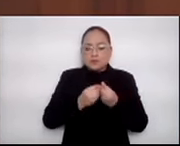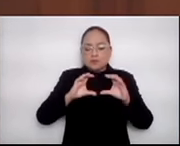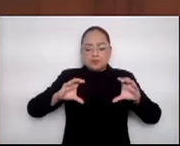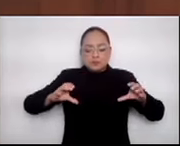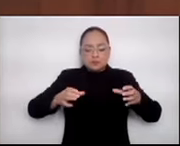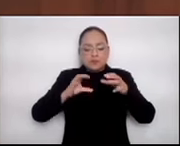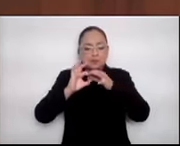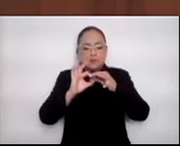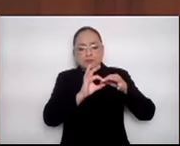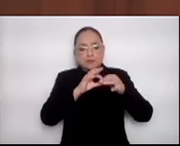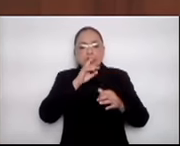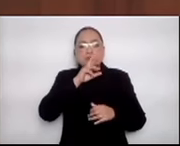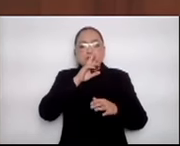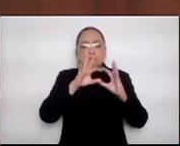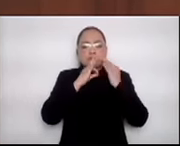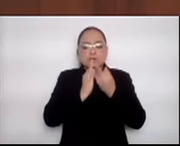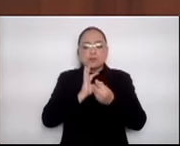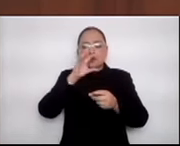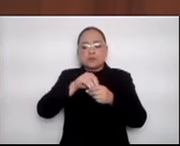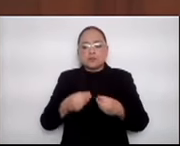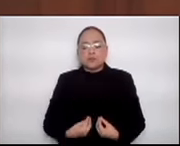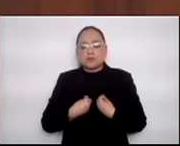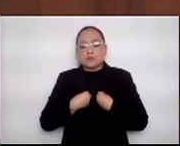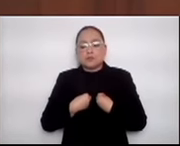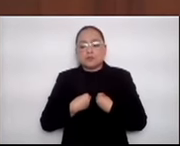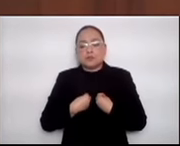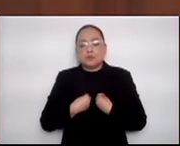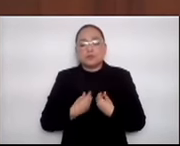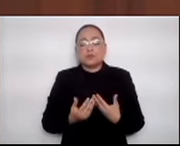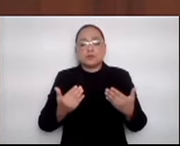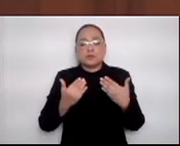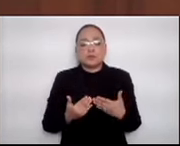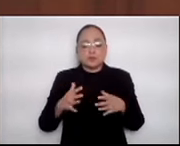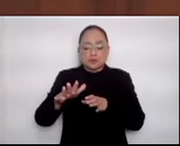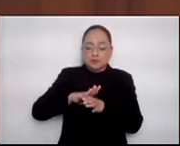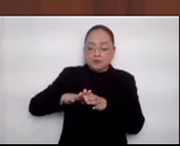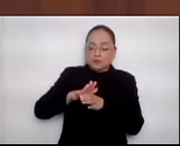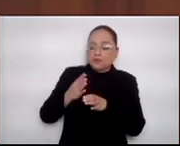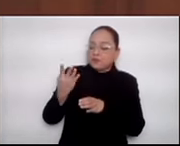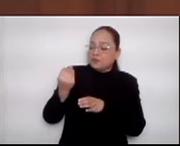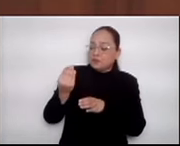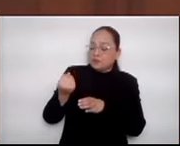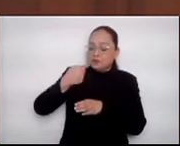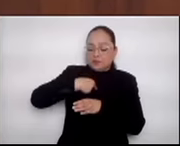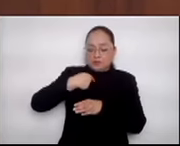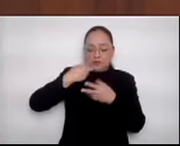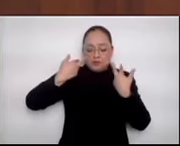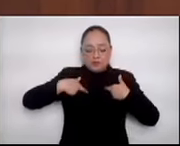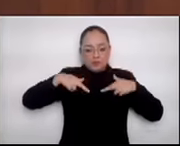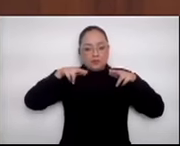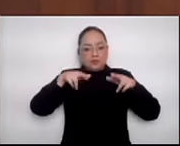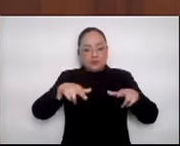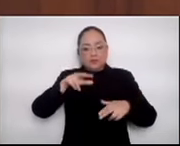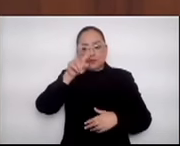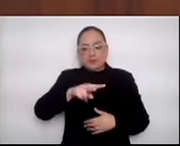habitables. De igual modo, el Distrito 9 que yo represento con mucho